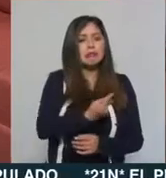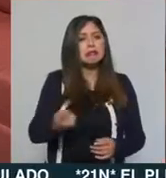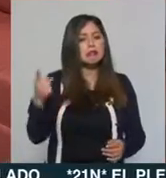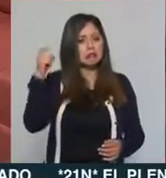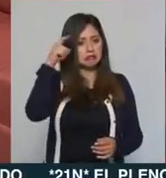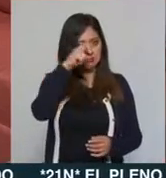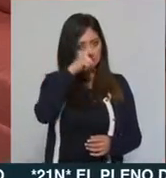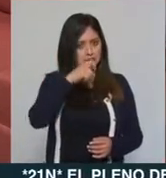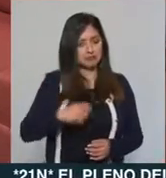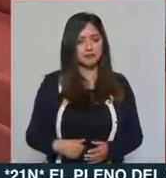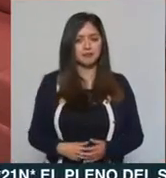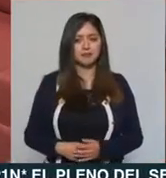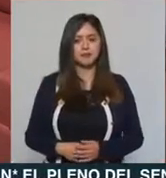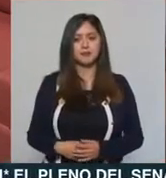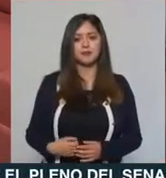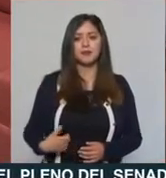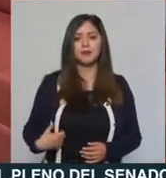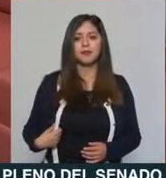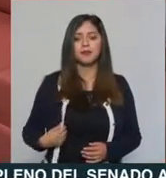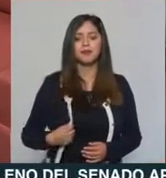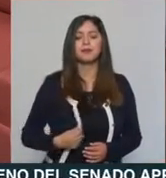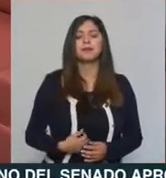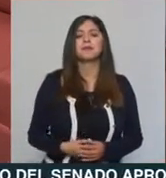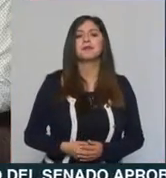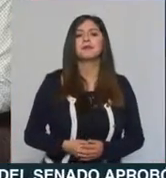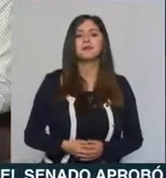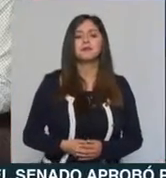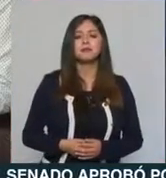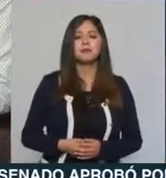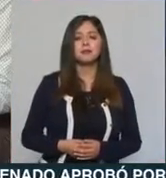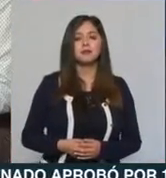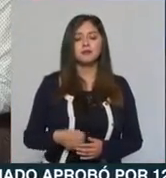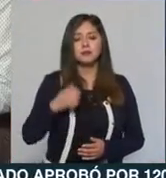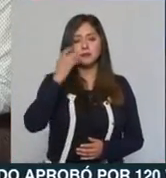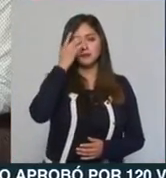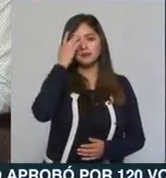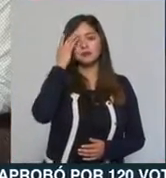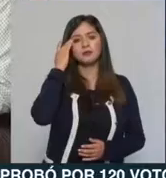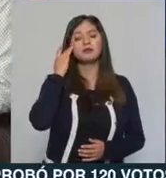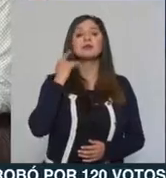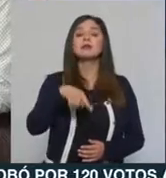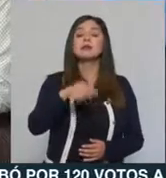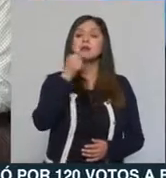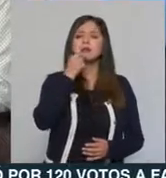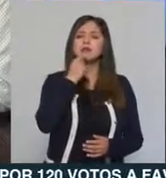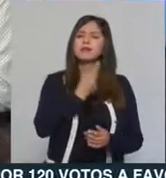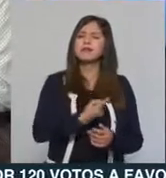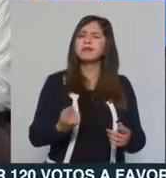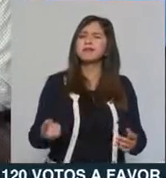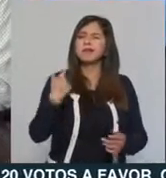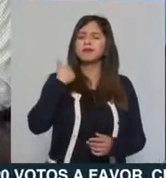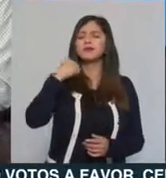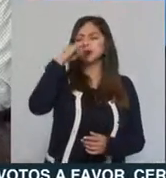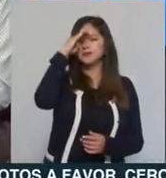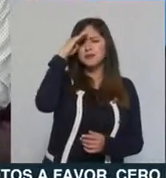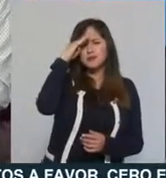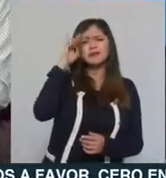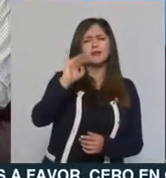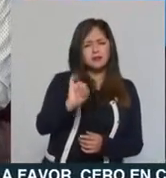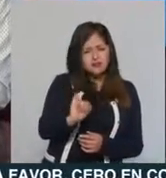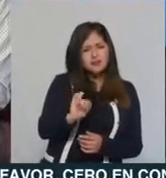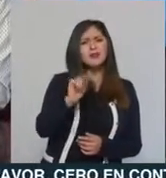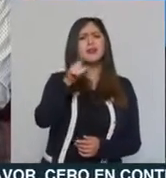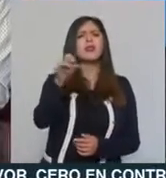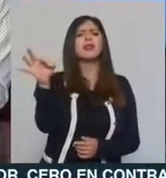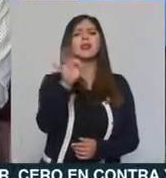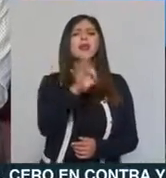Fíjate que el público infantil en realidad, siempre digo yo que, pues, o sea, sí, a lo mejor sí puede verse como